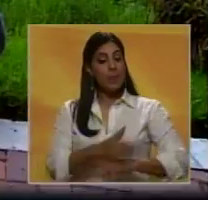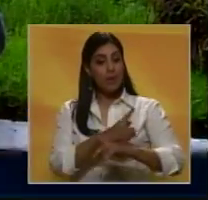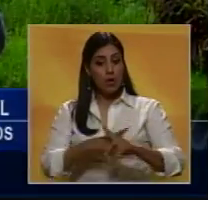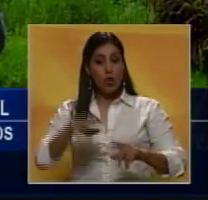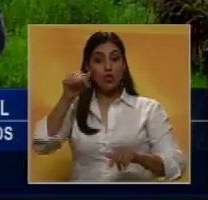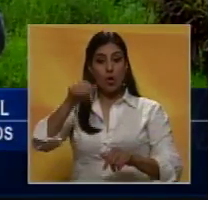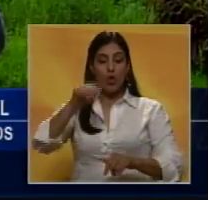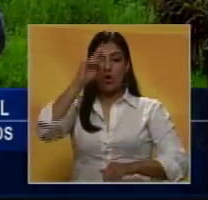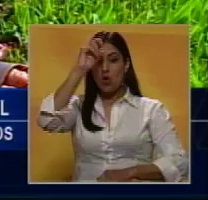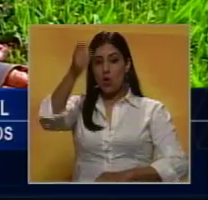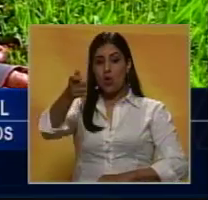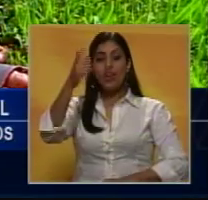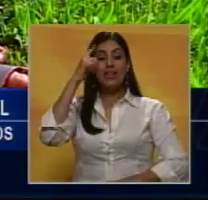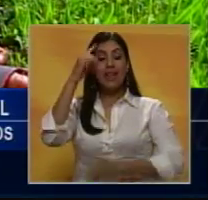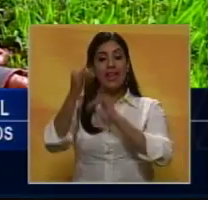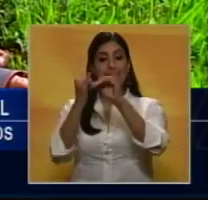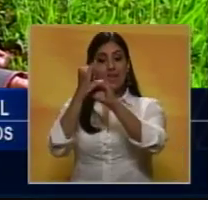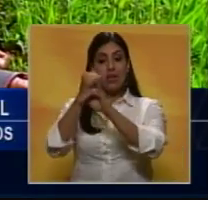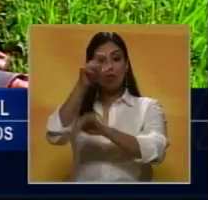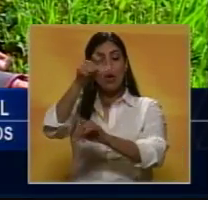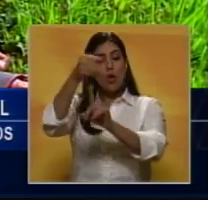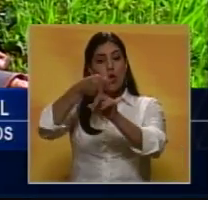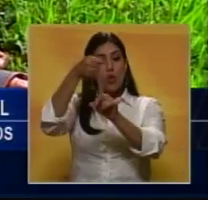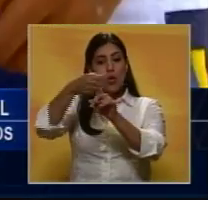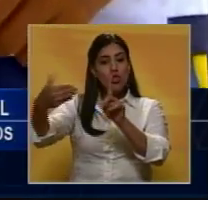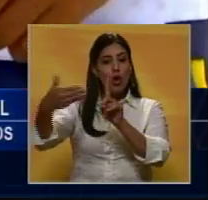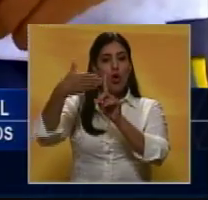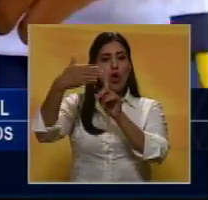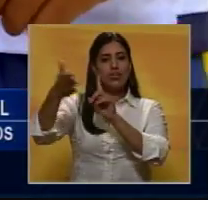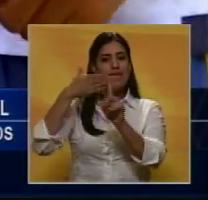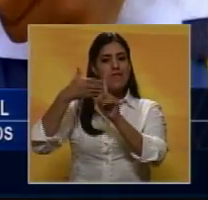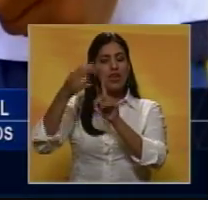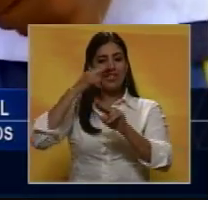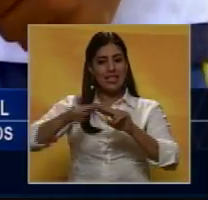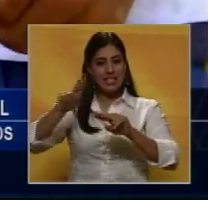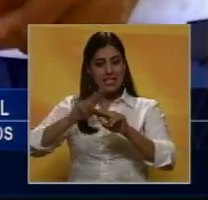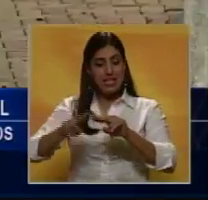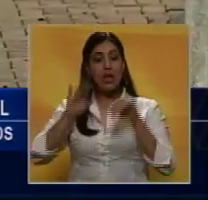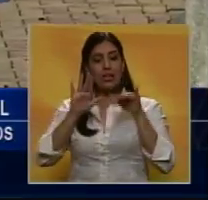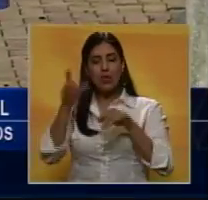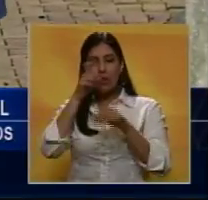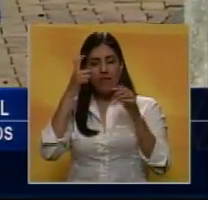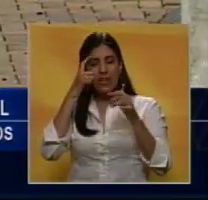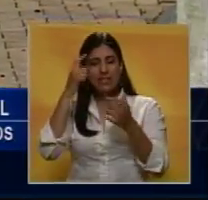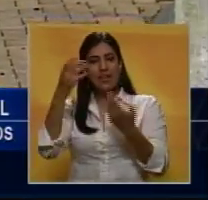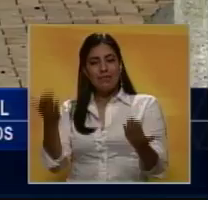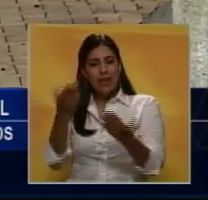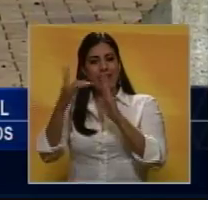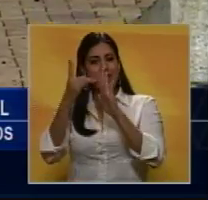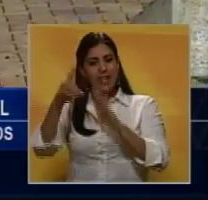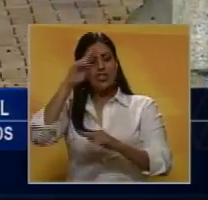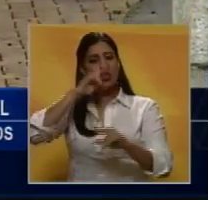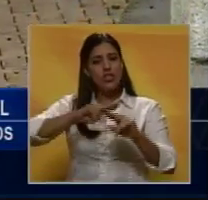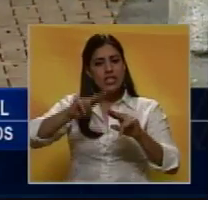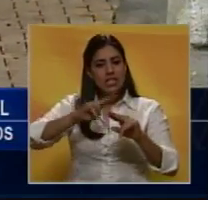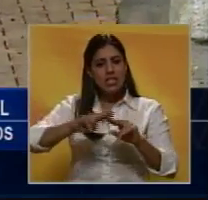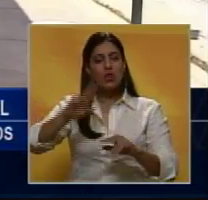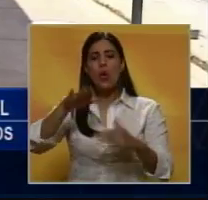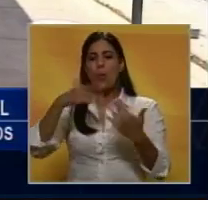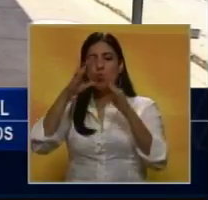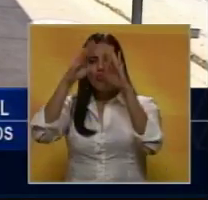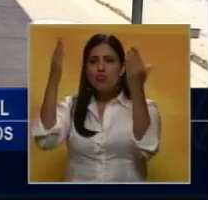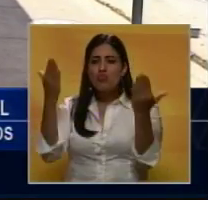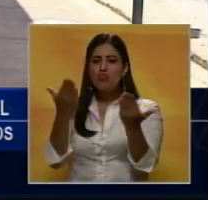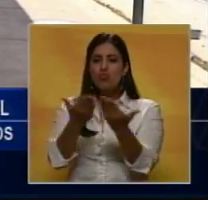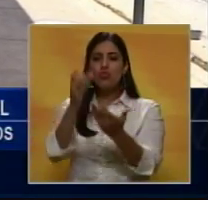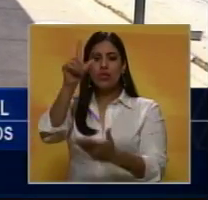Y hoy se conmemora el Día Internacional de la Lucha contra el Maltrato Infantil. La fecha busca fomentar los derechos de los niños a nivel